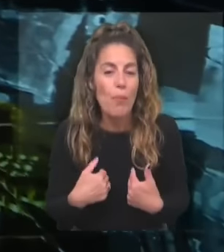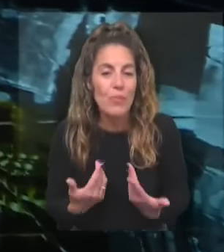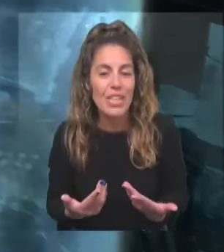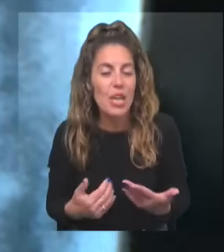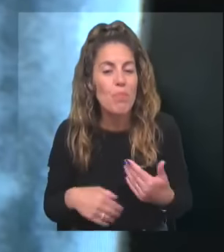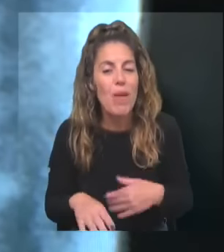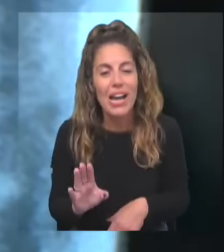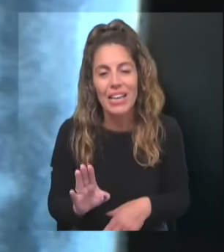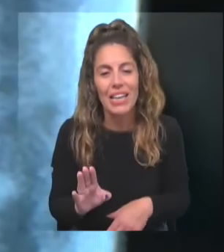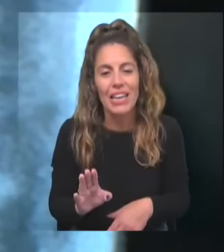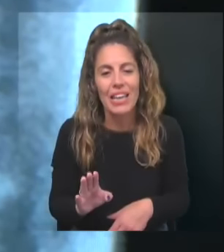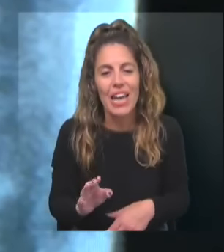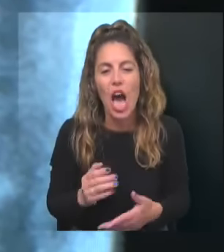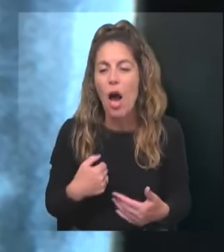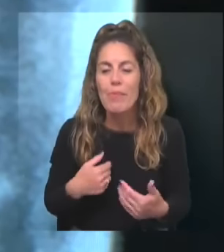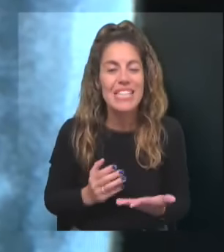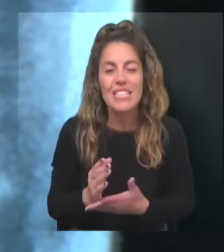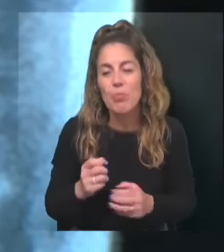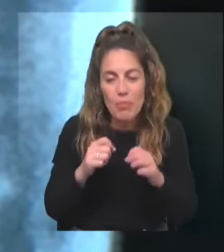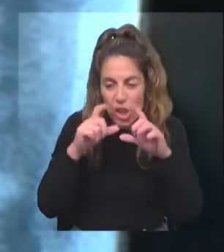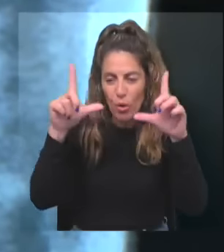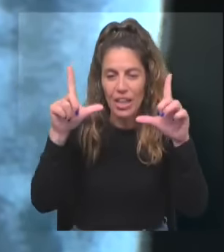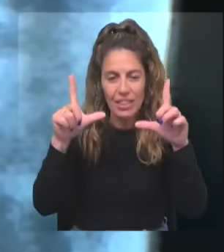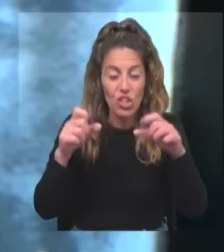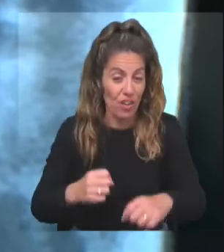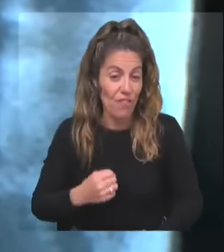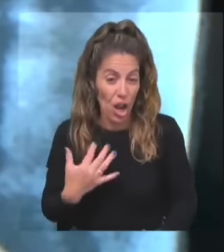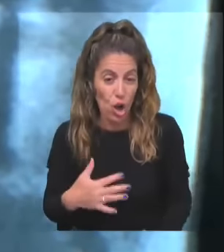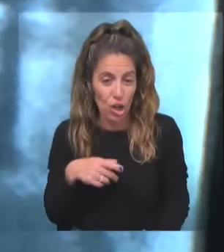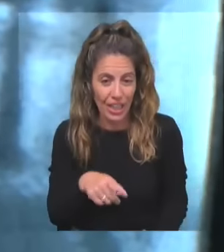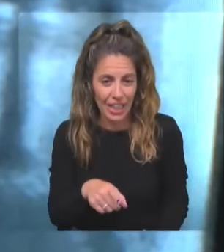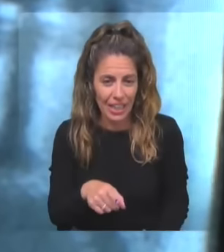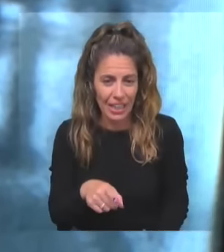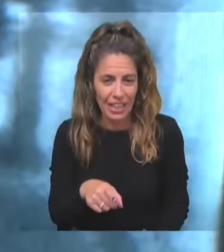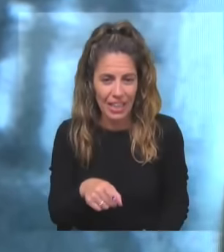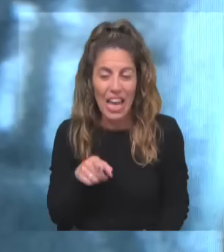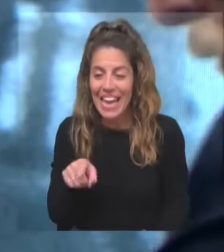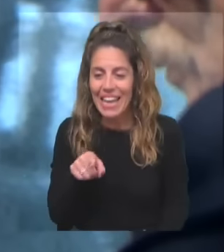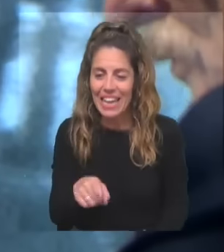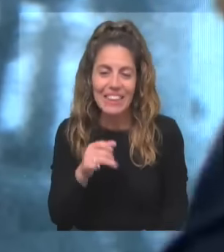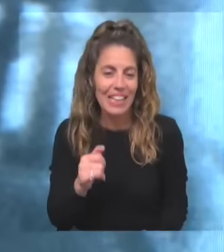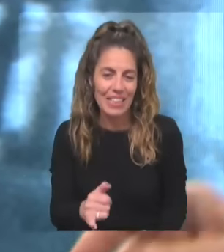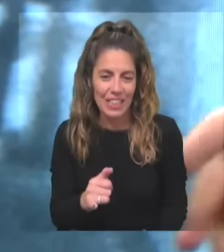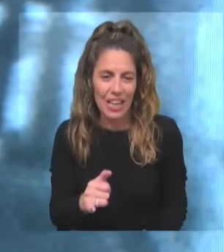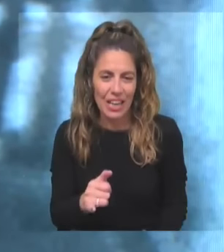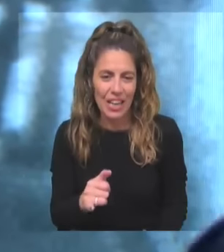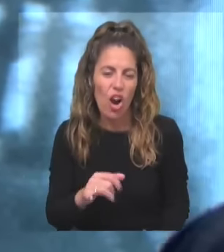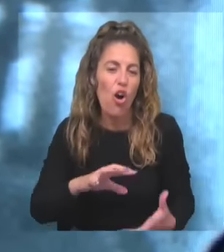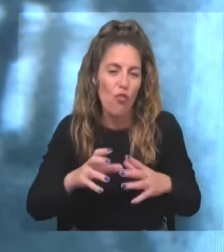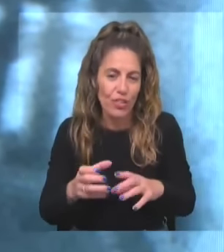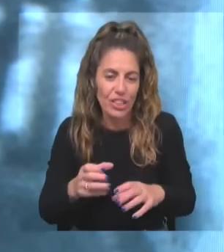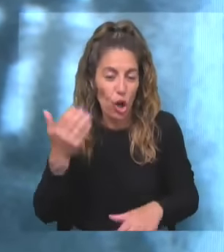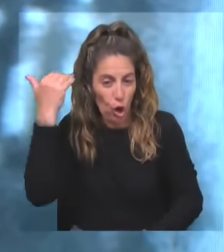que me llamó siempre mucho la atención y valoré, es decir, mientras él tenía conflicto con las